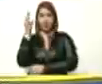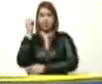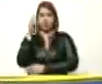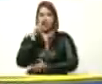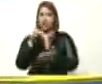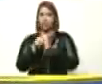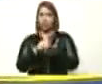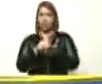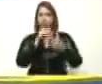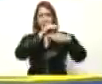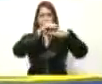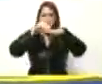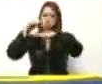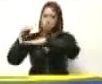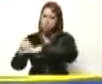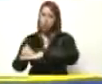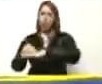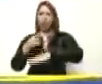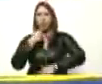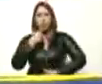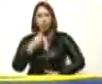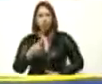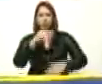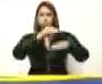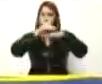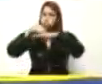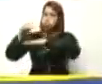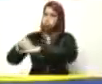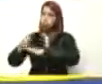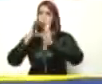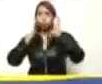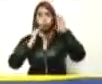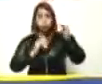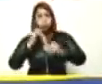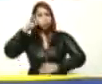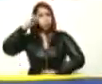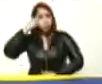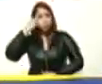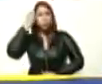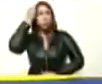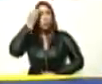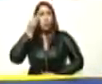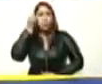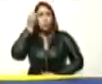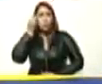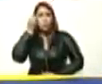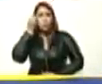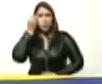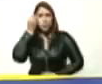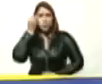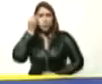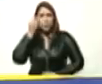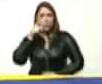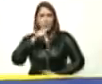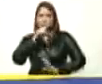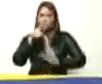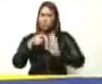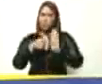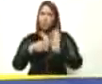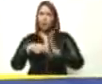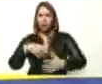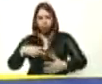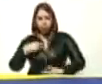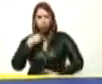sus alertas, sus críticas, sus llamadas, de atención, sus reflexiones, y ese tono, de alegría,